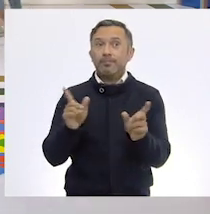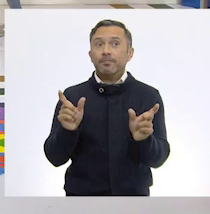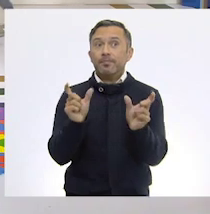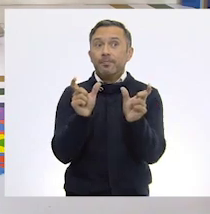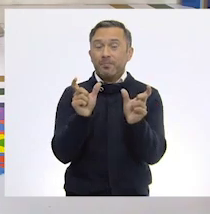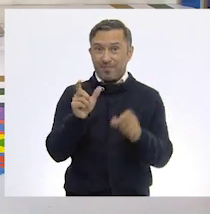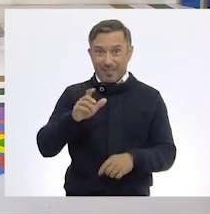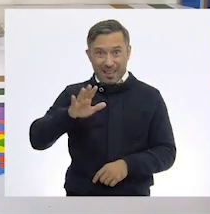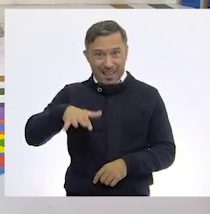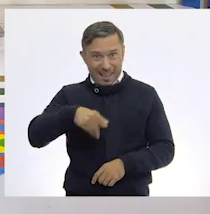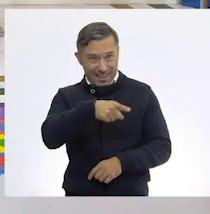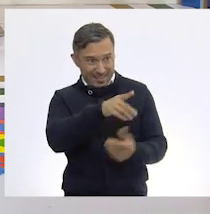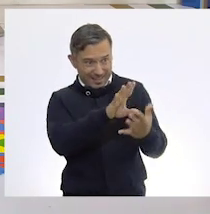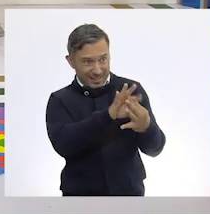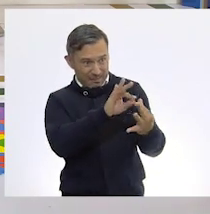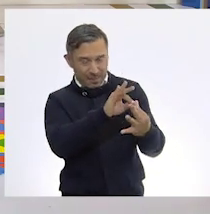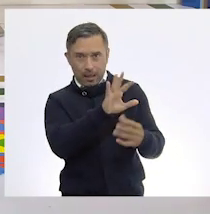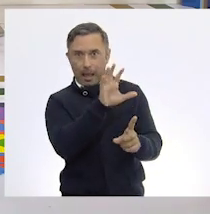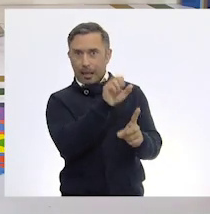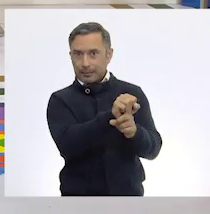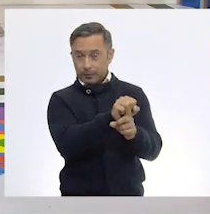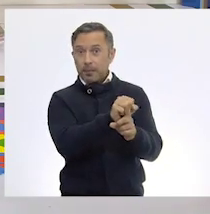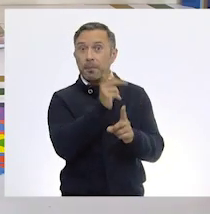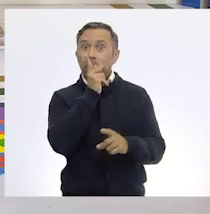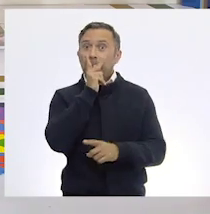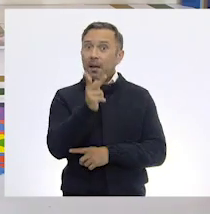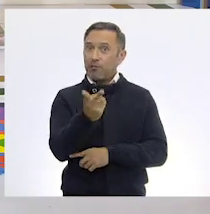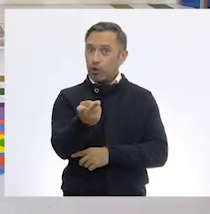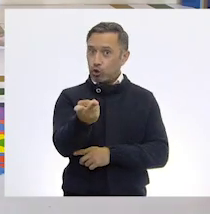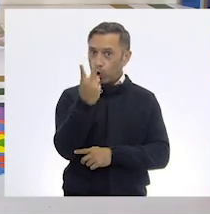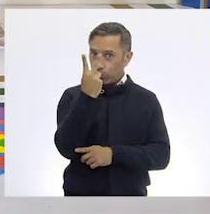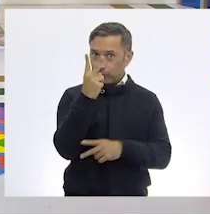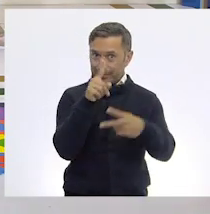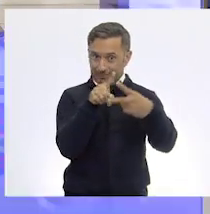usted acaba de mencionar, que son